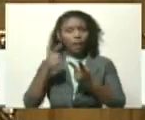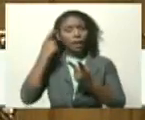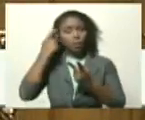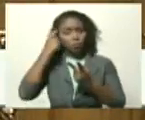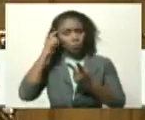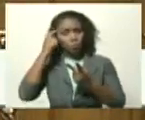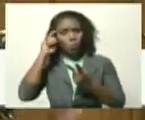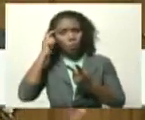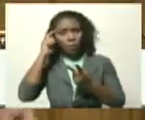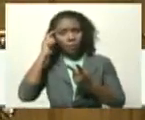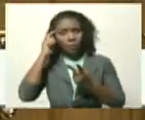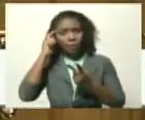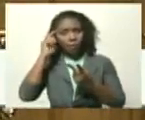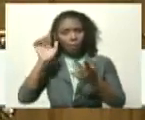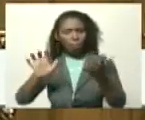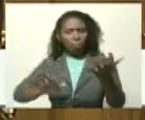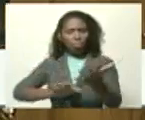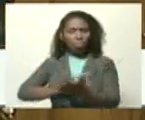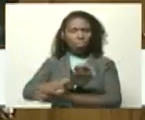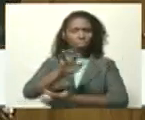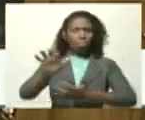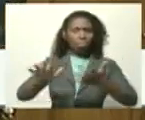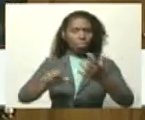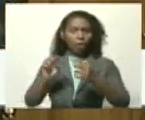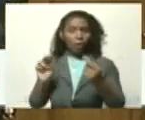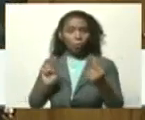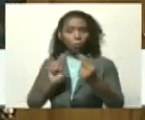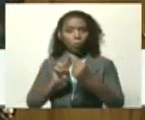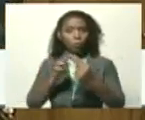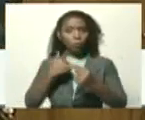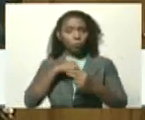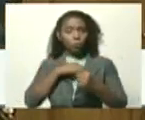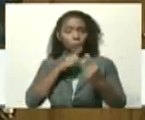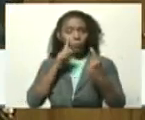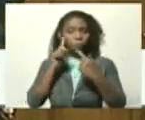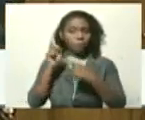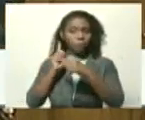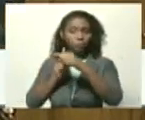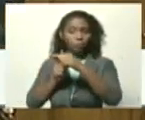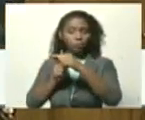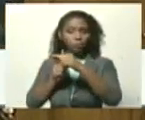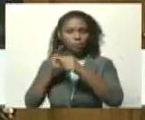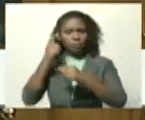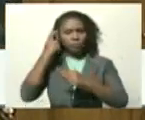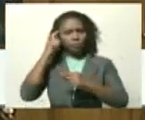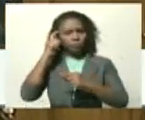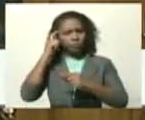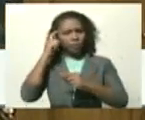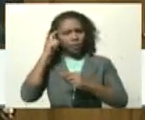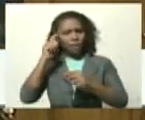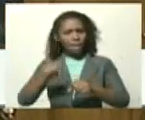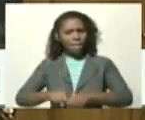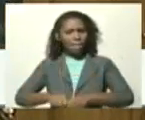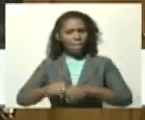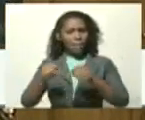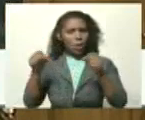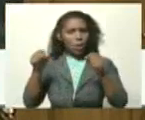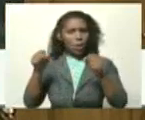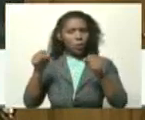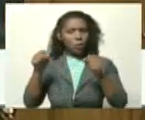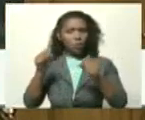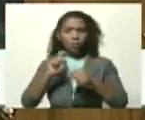Recuerden el desastre que encontramos. Recuerden la destrucción